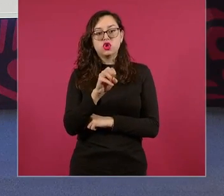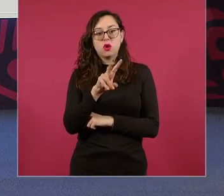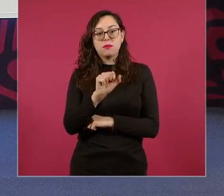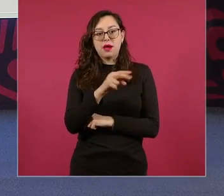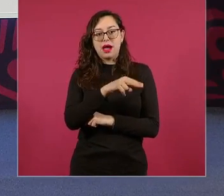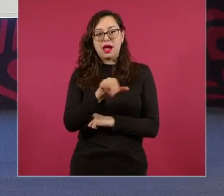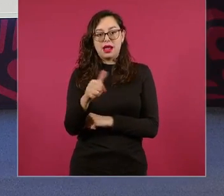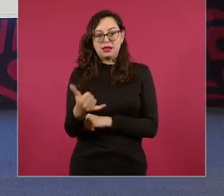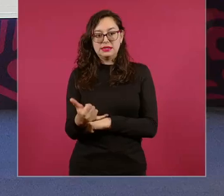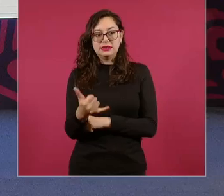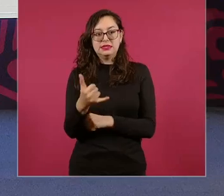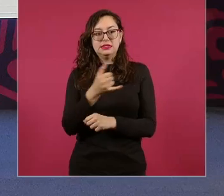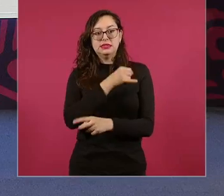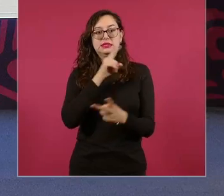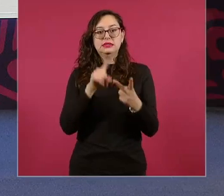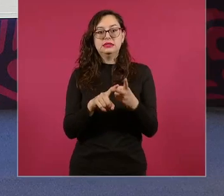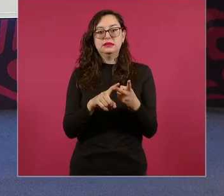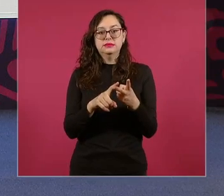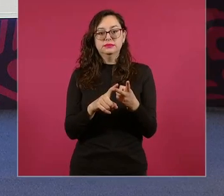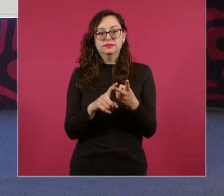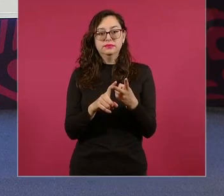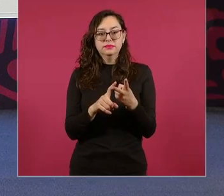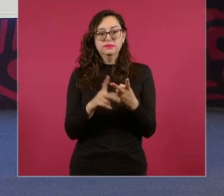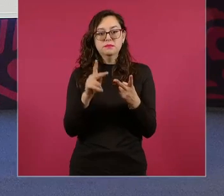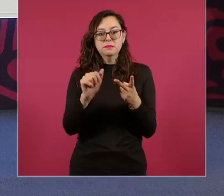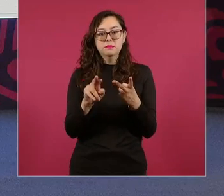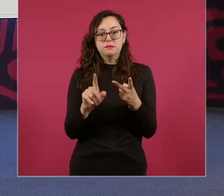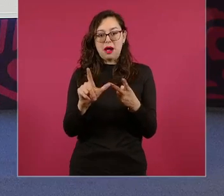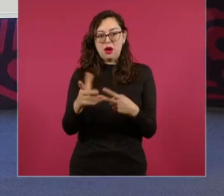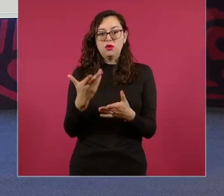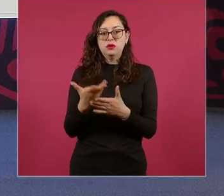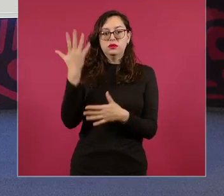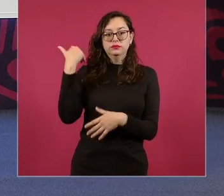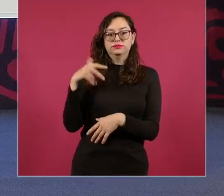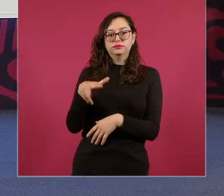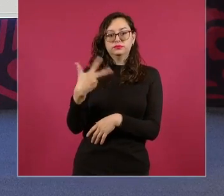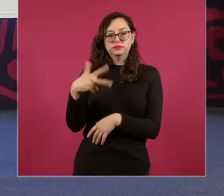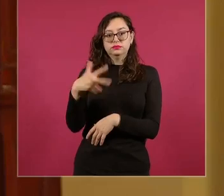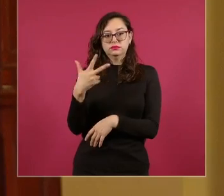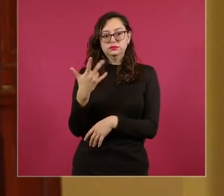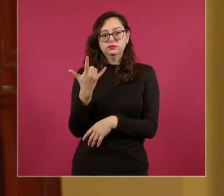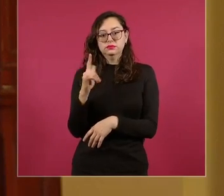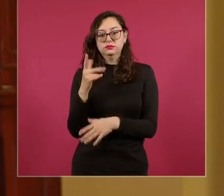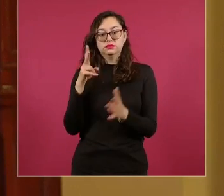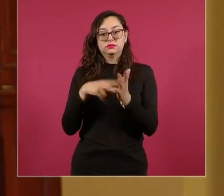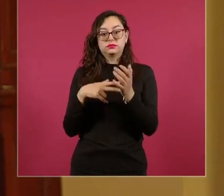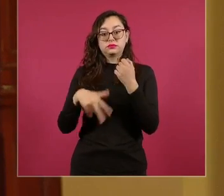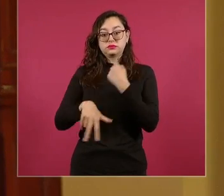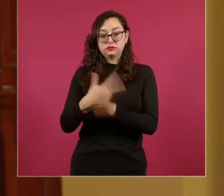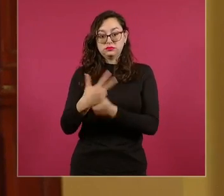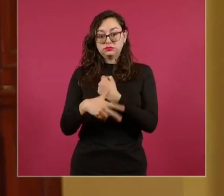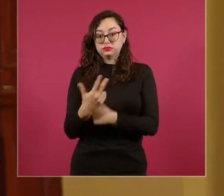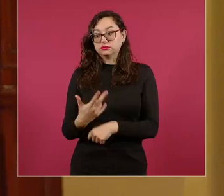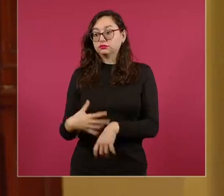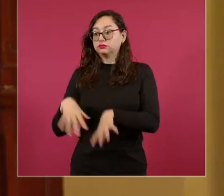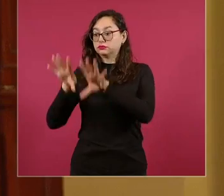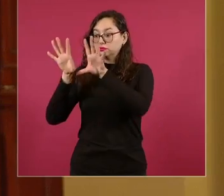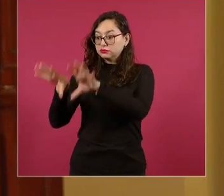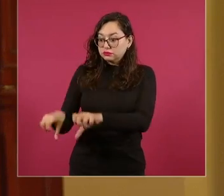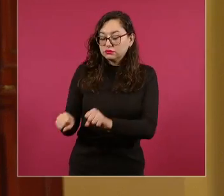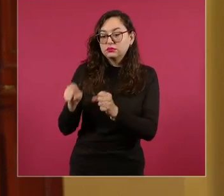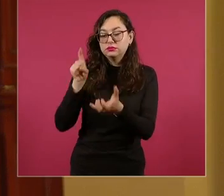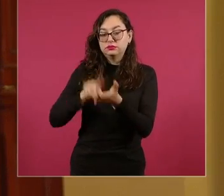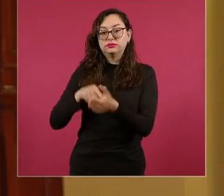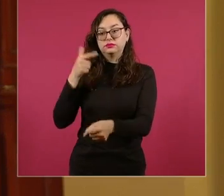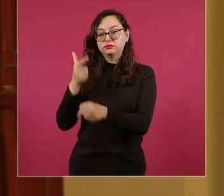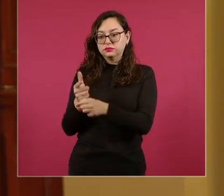Rodríguez, quienes fueron detenidos el 13 de julio, acusados de deportación, después de seis meses les imputaron